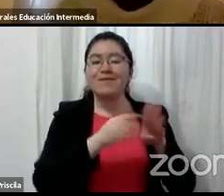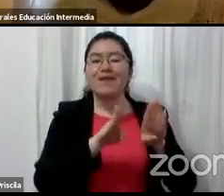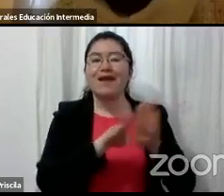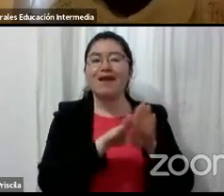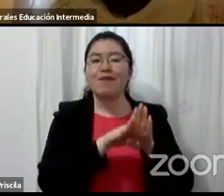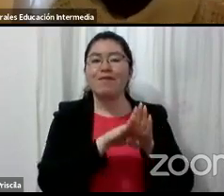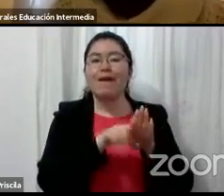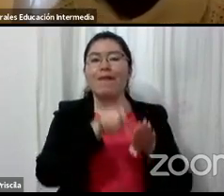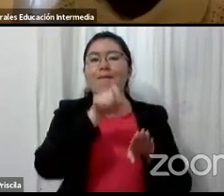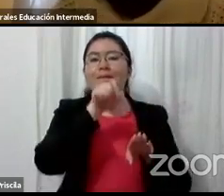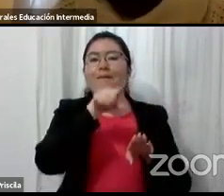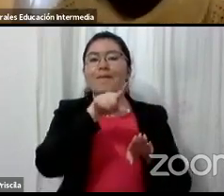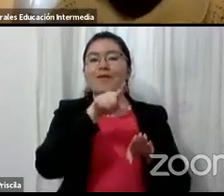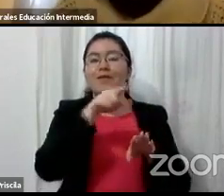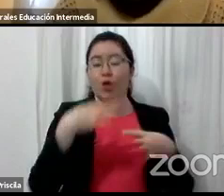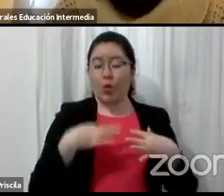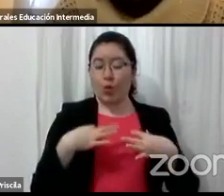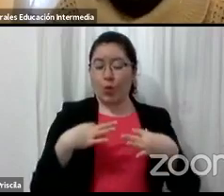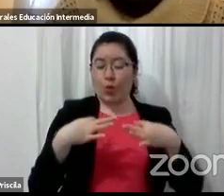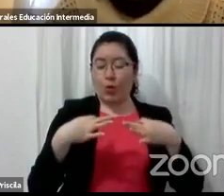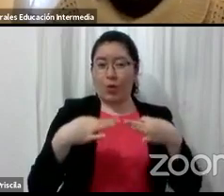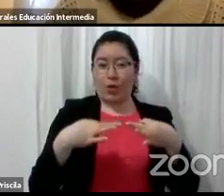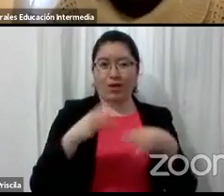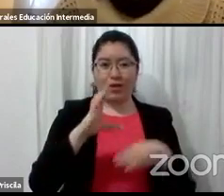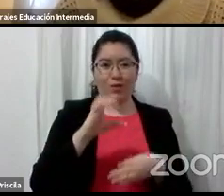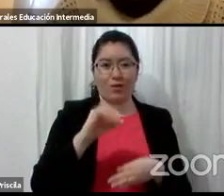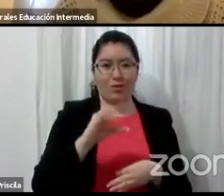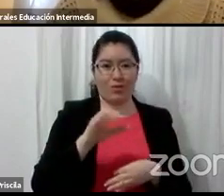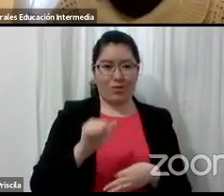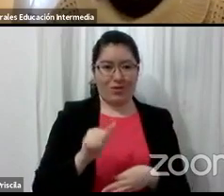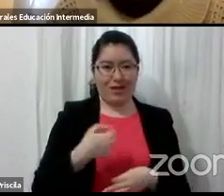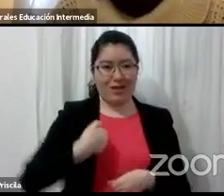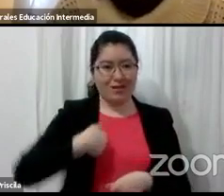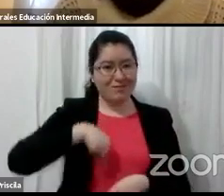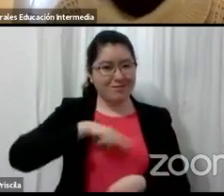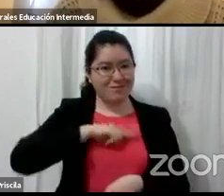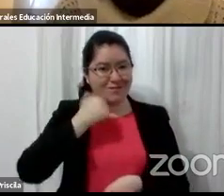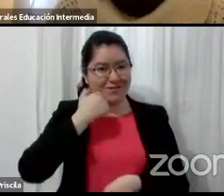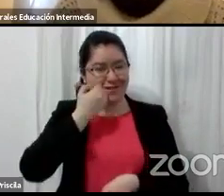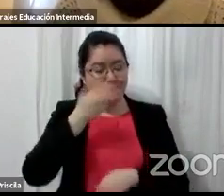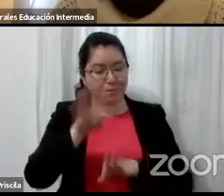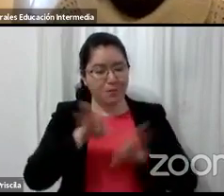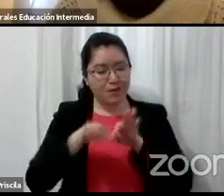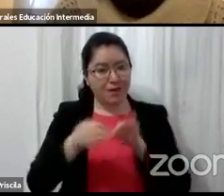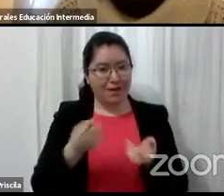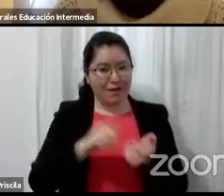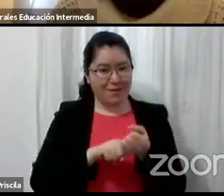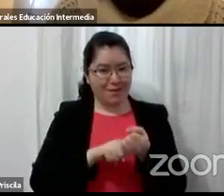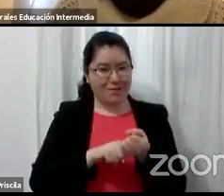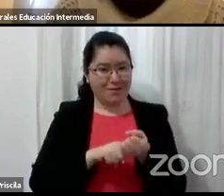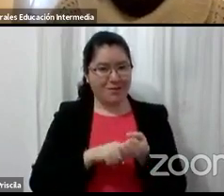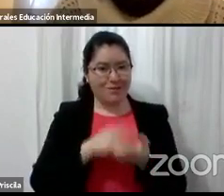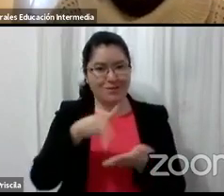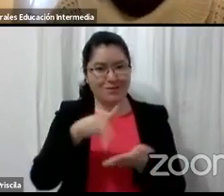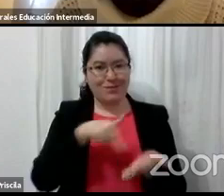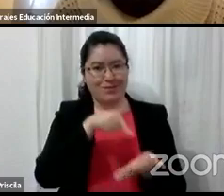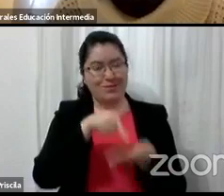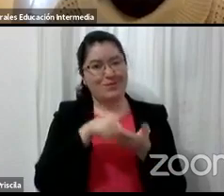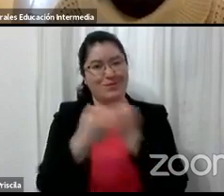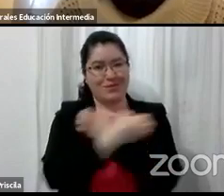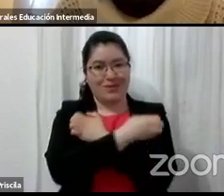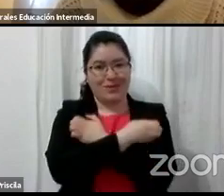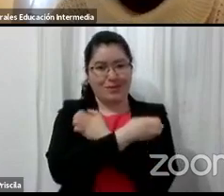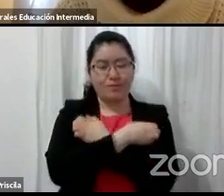nuestro planteamiento y de cómo queríamos incidir en los espacios educativos. COCOA tiene dos vertientes. Una es los talleres a los que